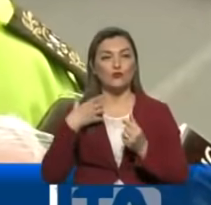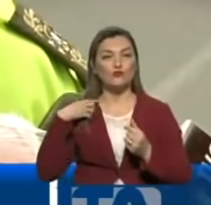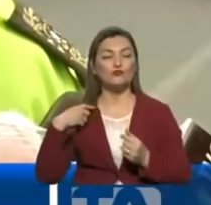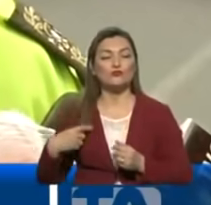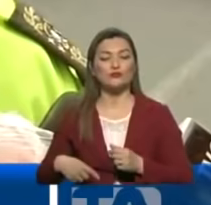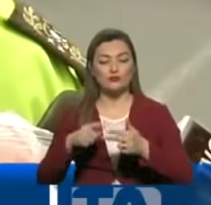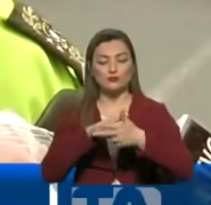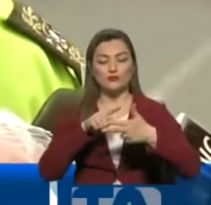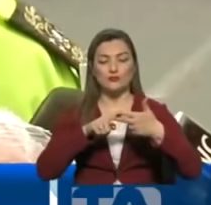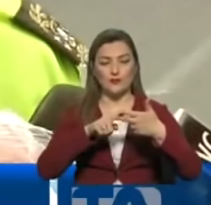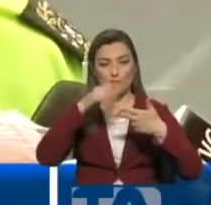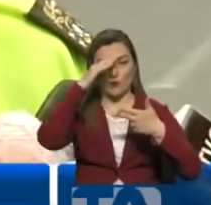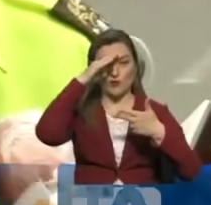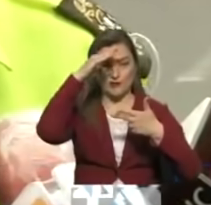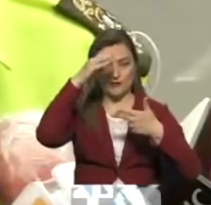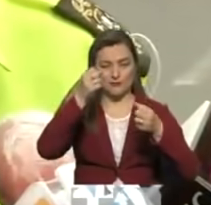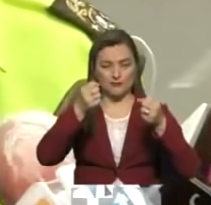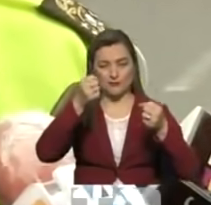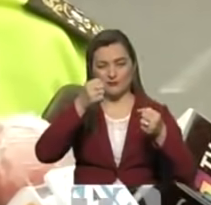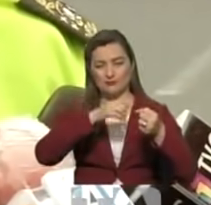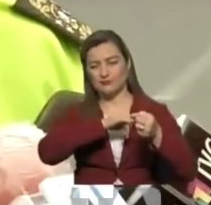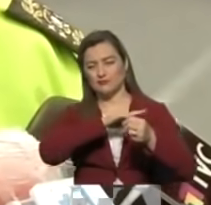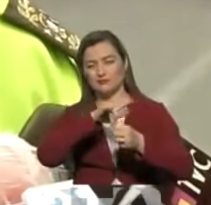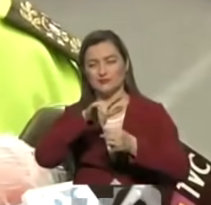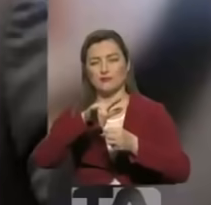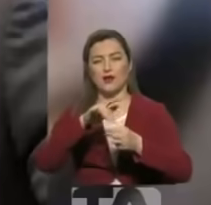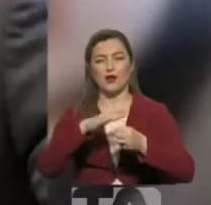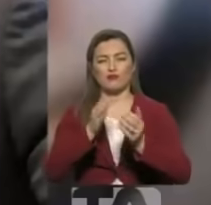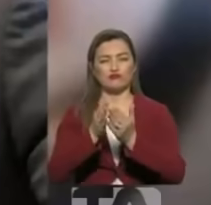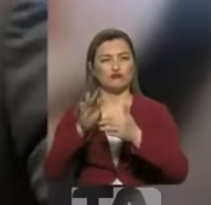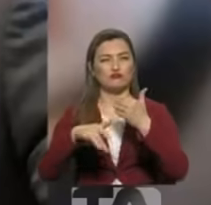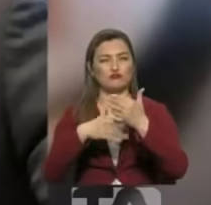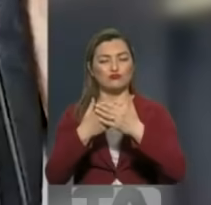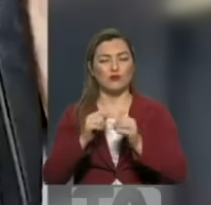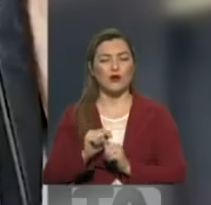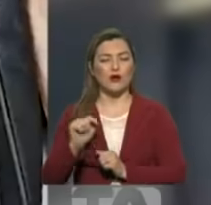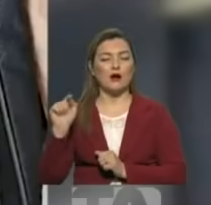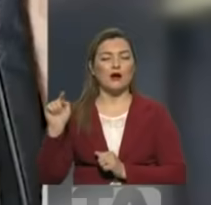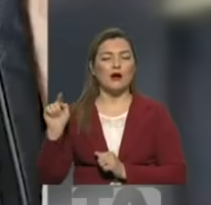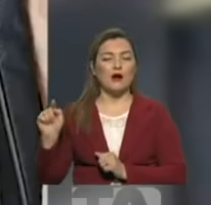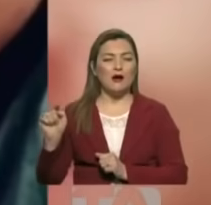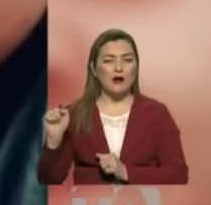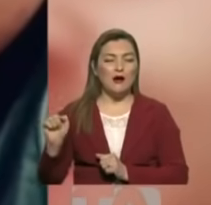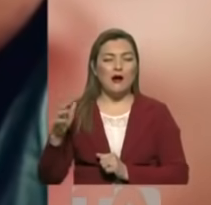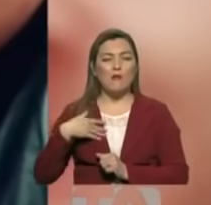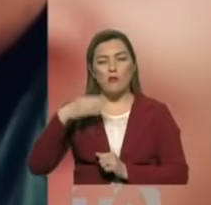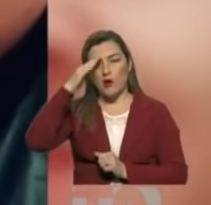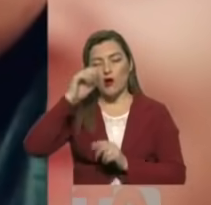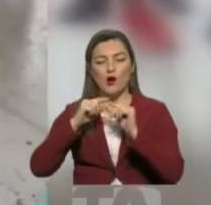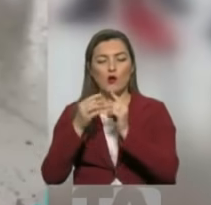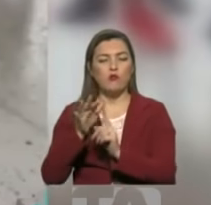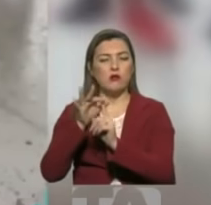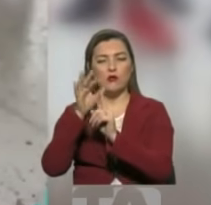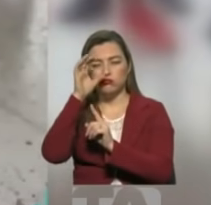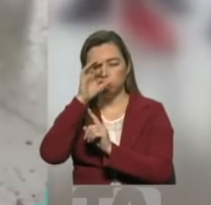las provincias colindantes a fin de cerrar los pasos a frontera provincial. Salcedo, que alardeaba en redes sociales del dinero y armas que